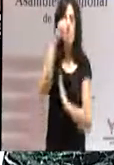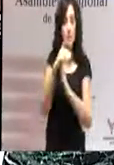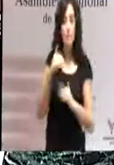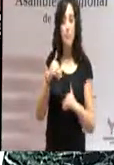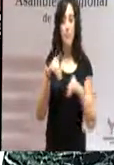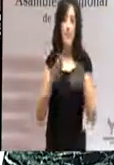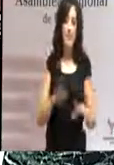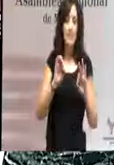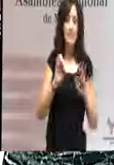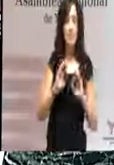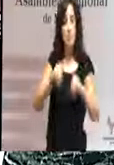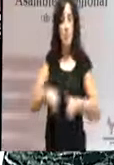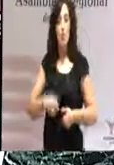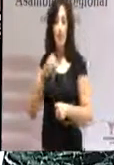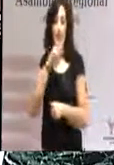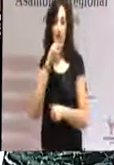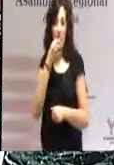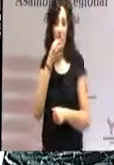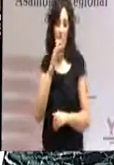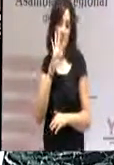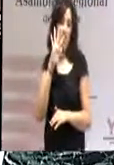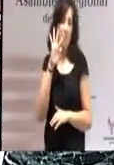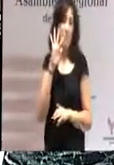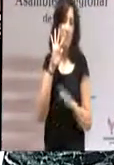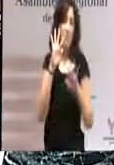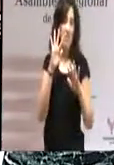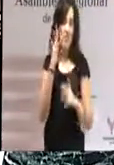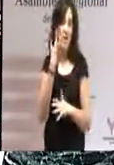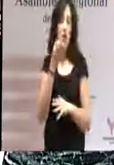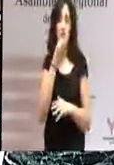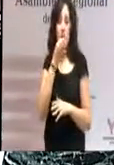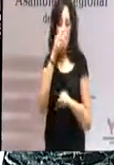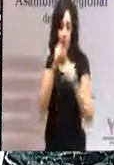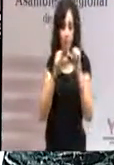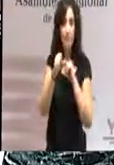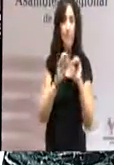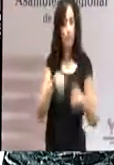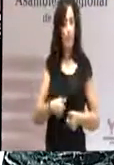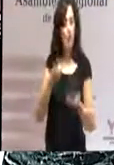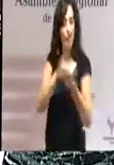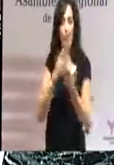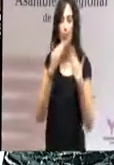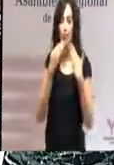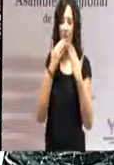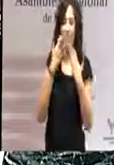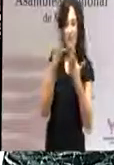sesión y que se reanudará esta tarde a las 17 horas. Muchas gracias.